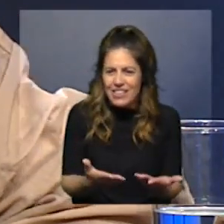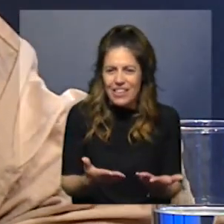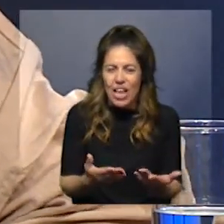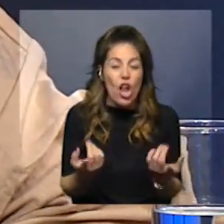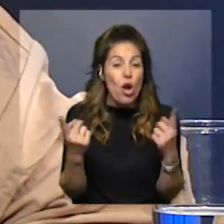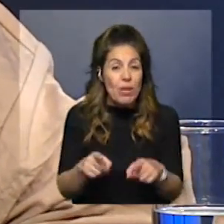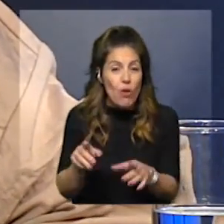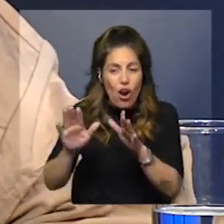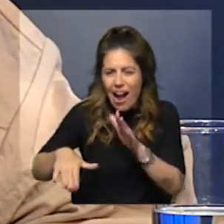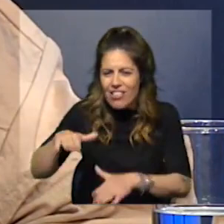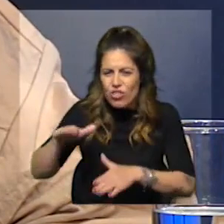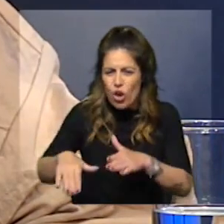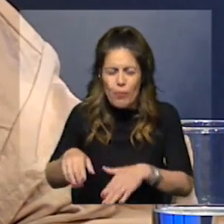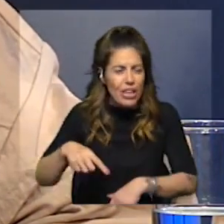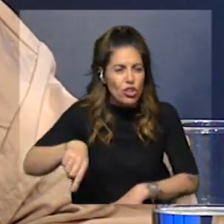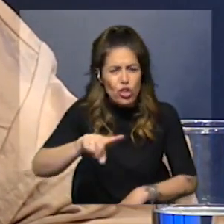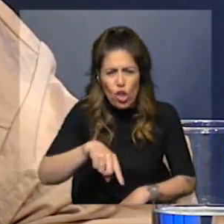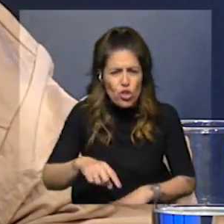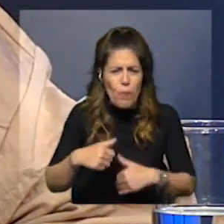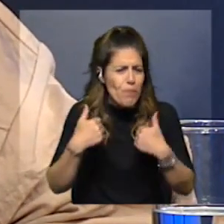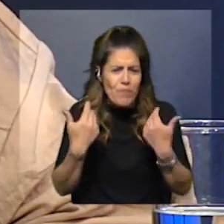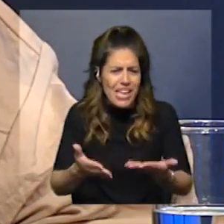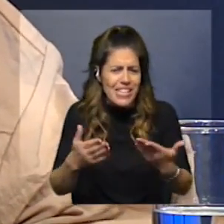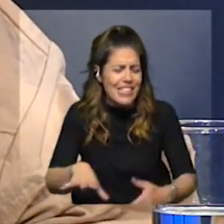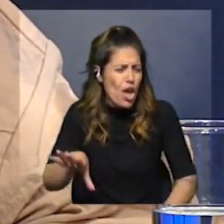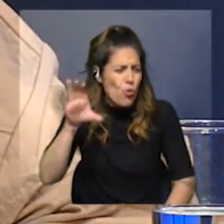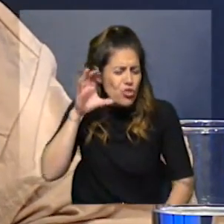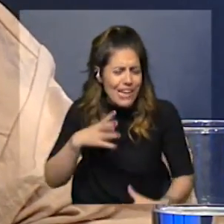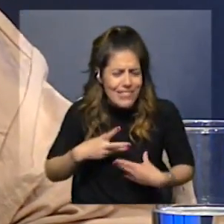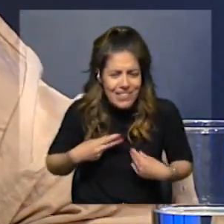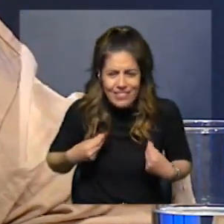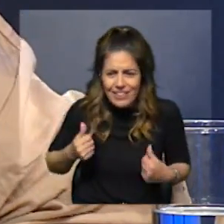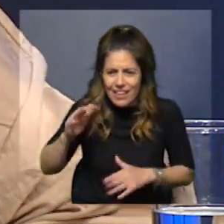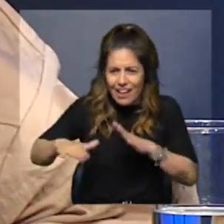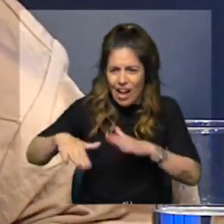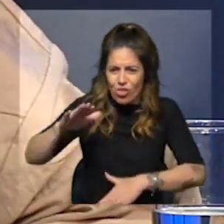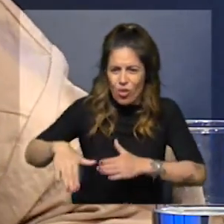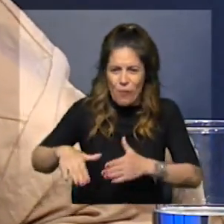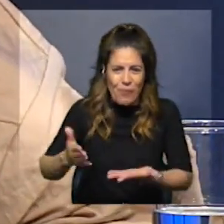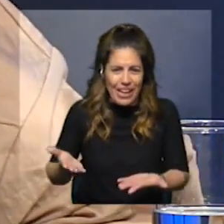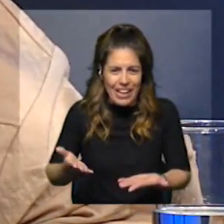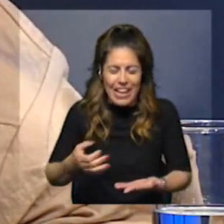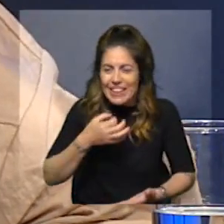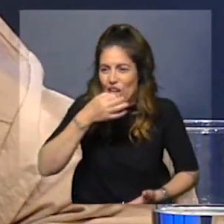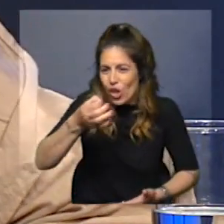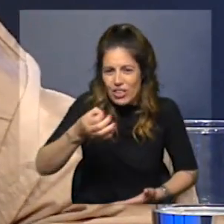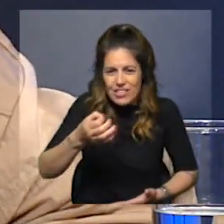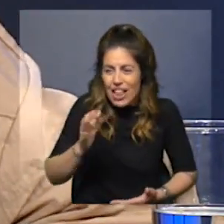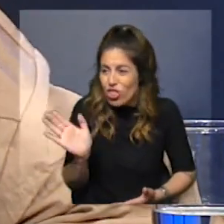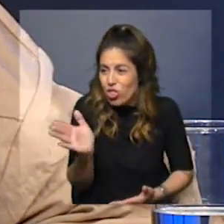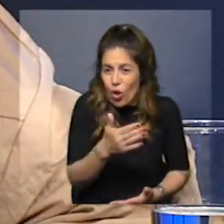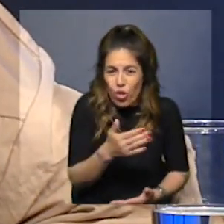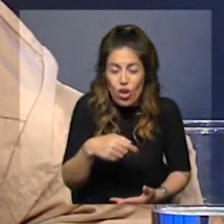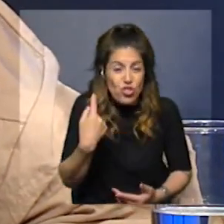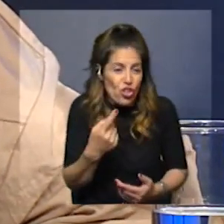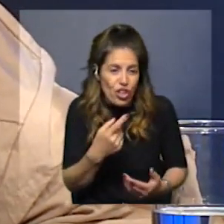el candombe, vos, todo el mundo se merece escuchar y sentir el candombe. O sea, no sé, te lo dicen los salseros, te lo dicen todos los